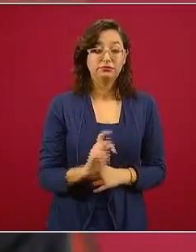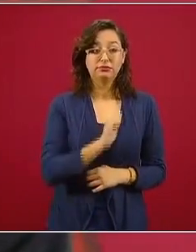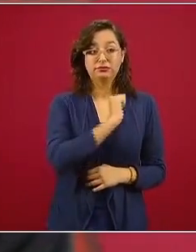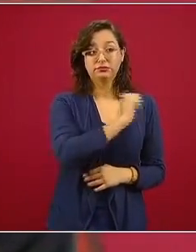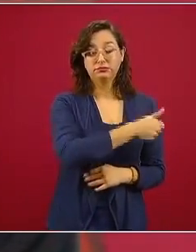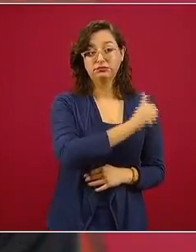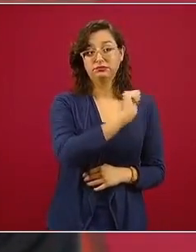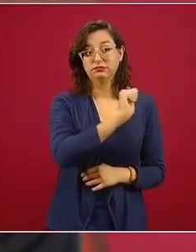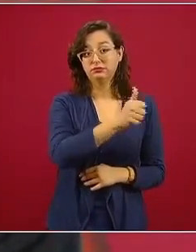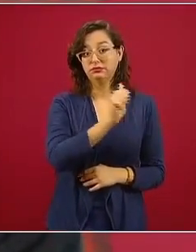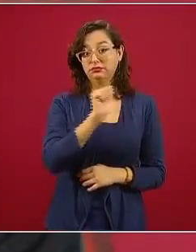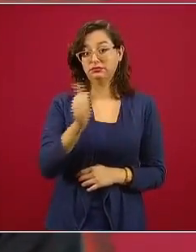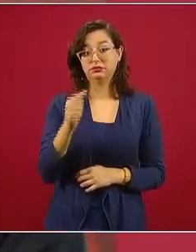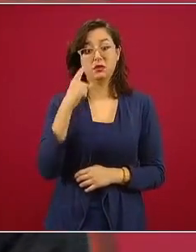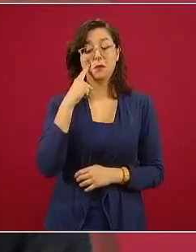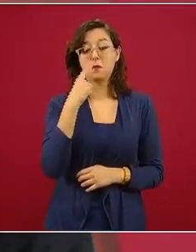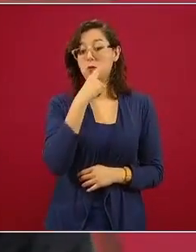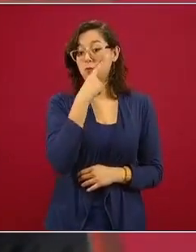tiene sus